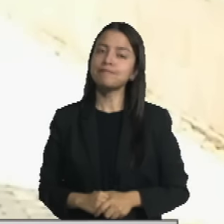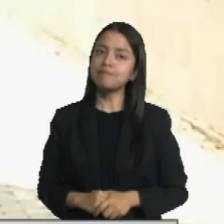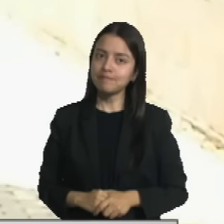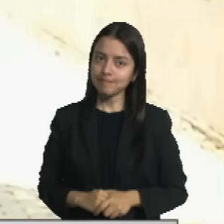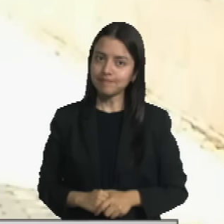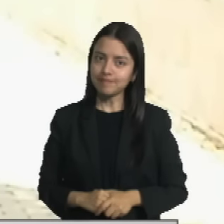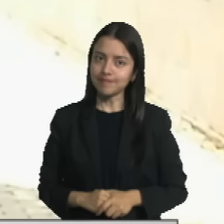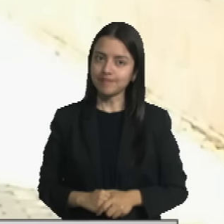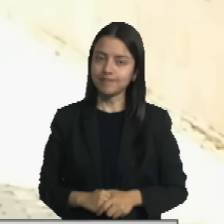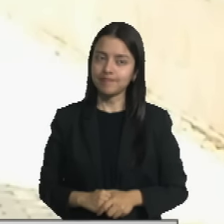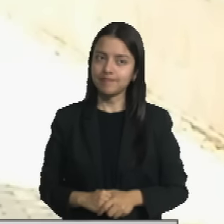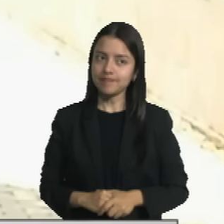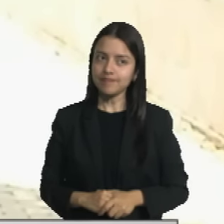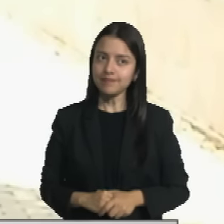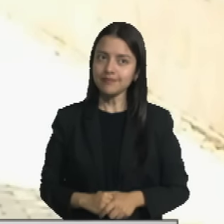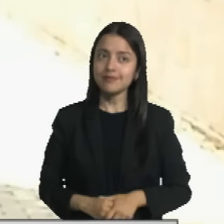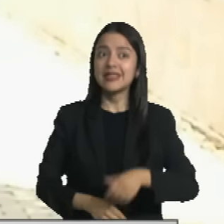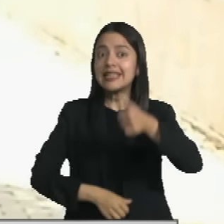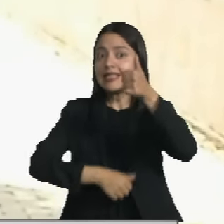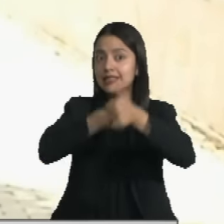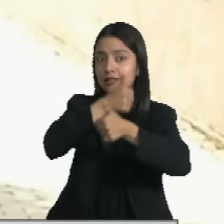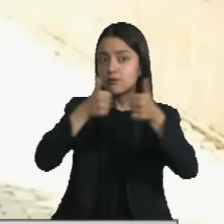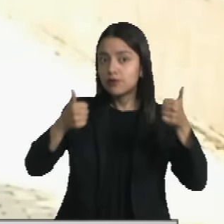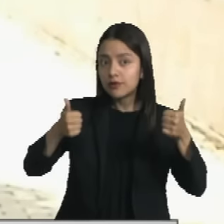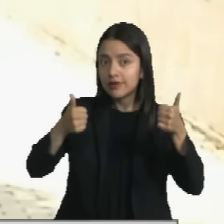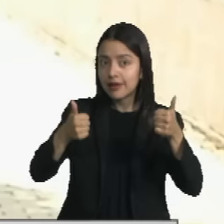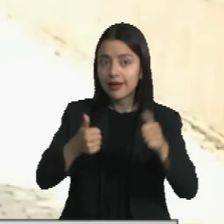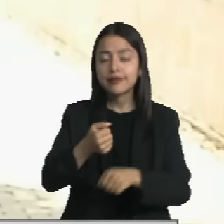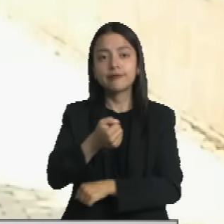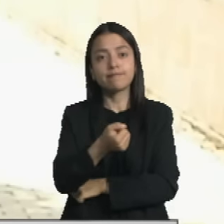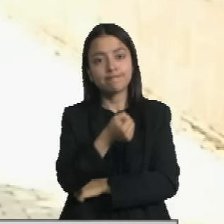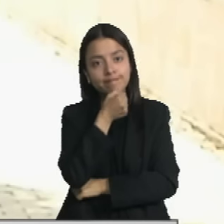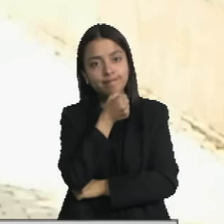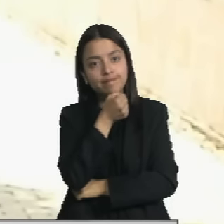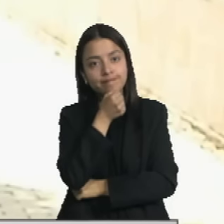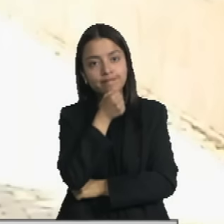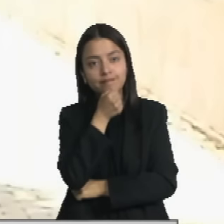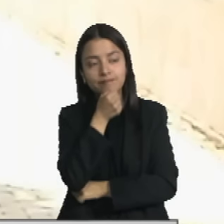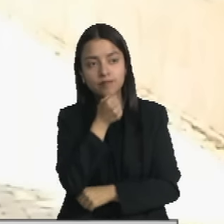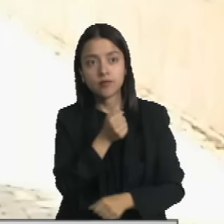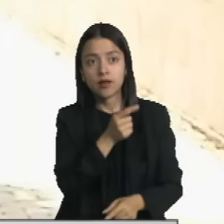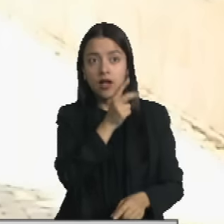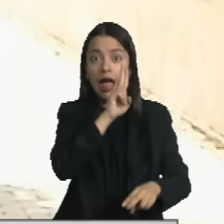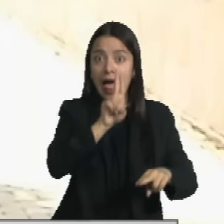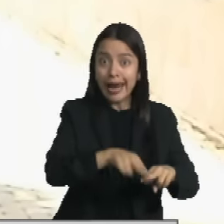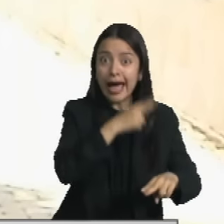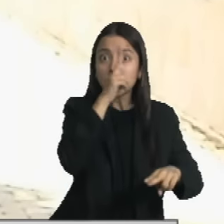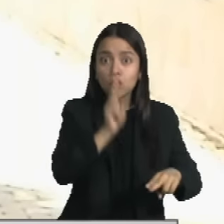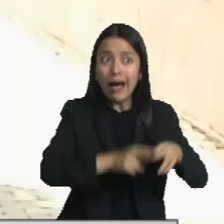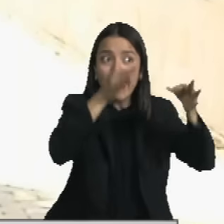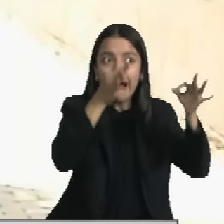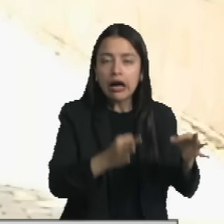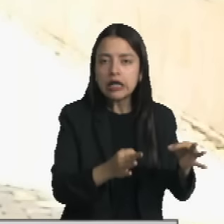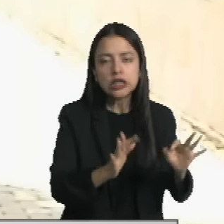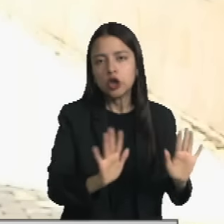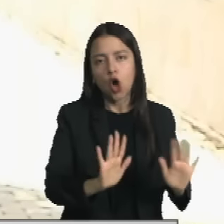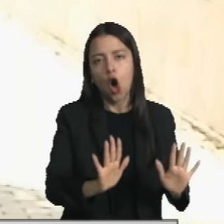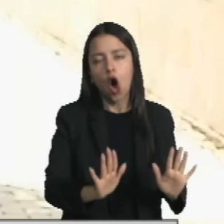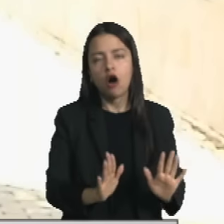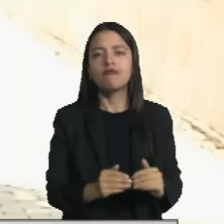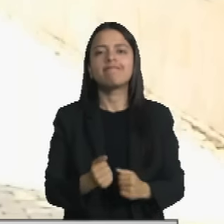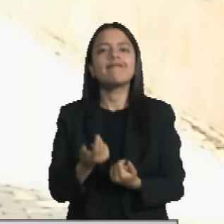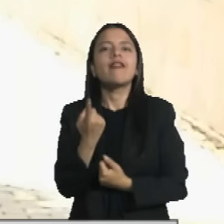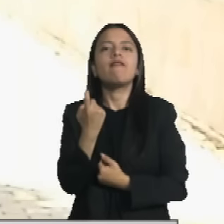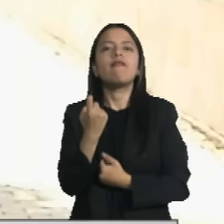Y las autoridades confirmaron que por ahora esta muerte no puede ser certificada como natural. Será Medicina